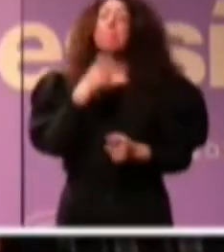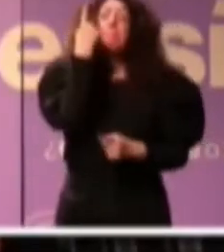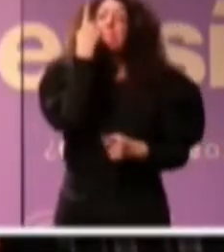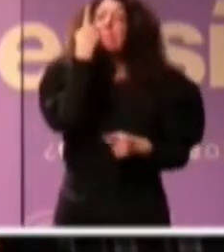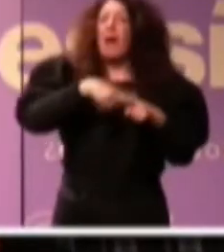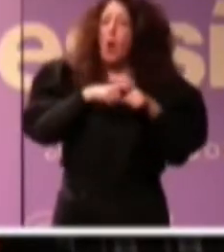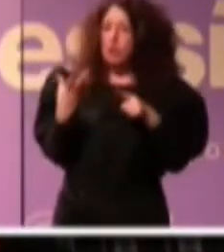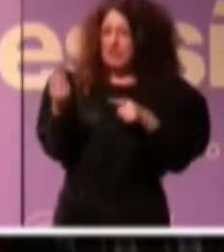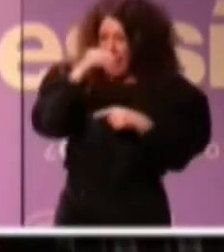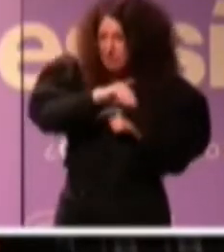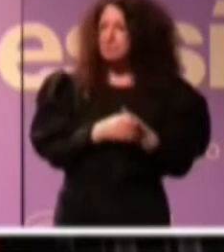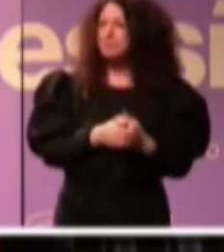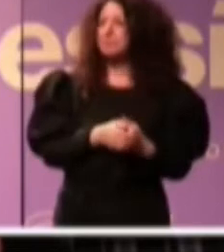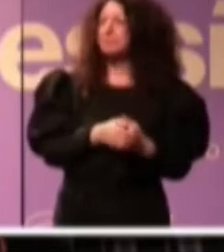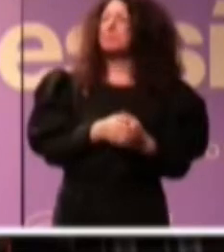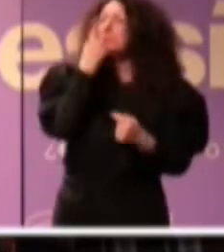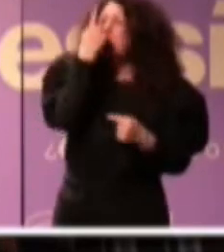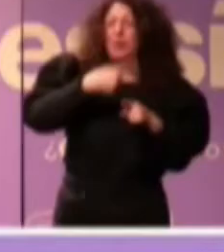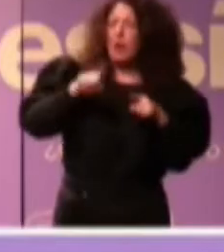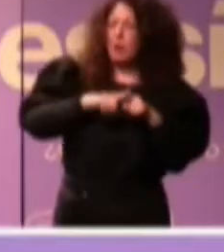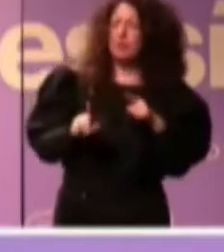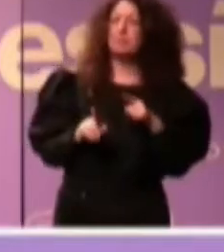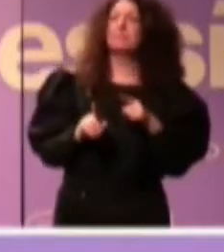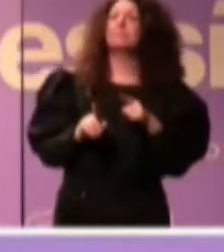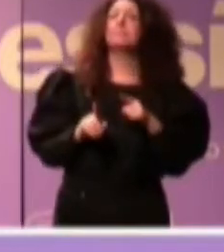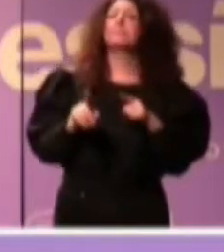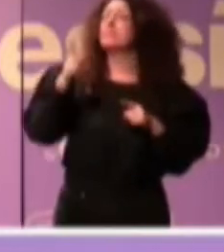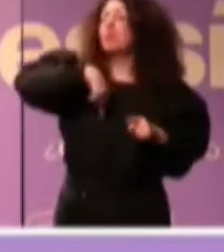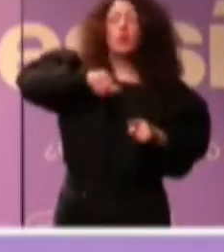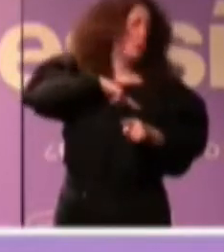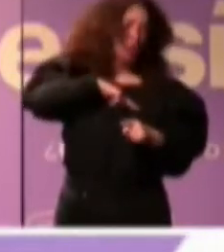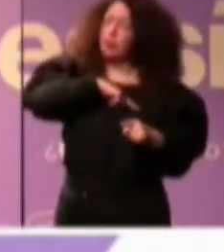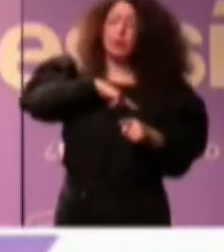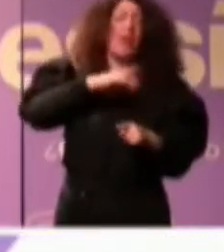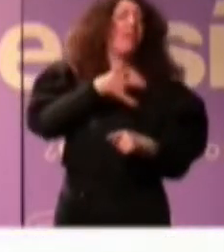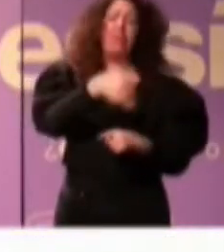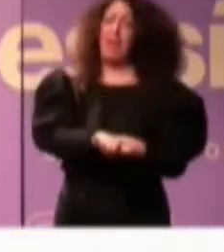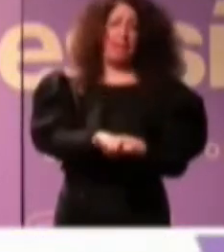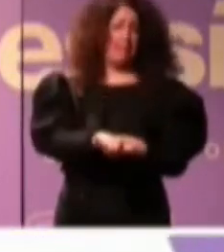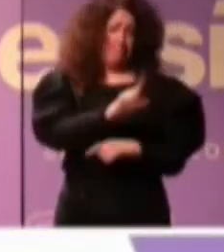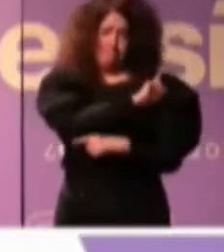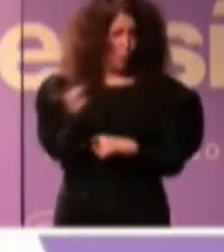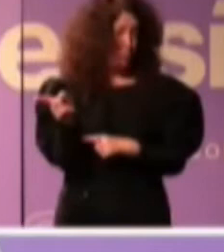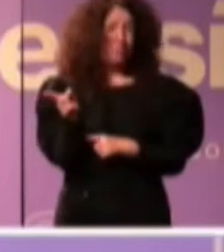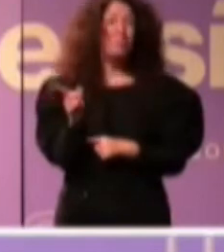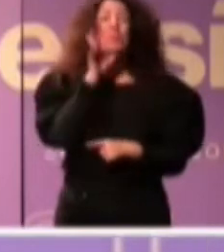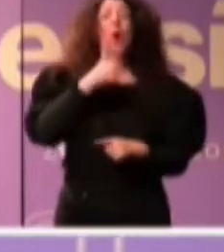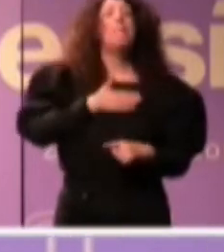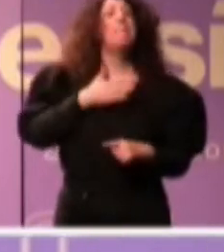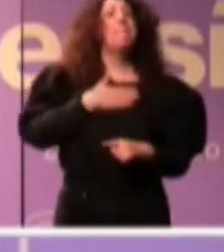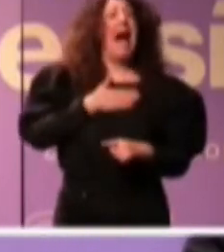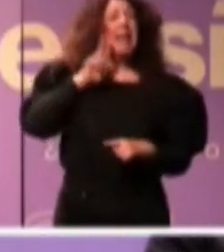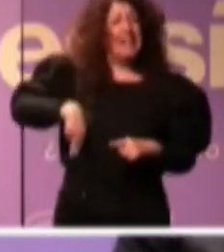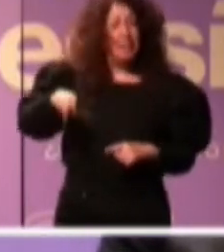el Ministerio de Igualdad. Solo hay una cosa en la que no vamos a ceder, porque no es nuestro patrimonio, no